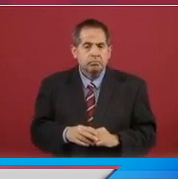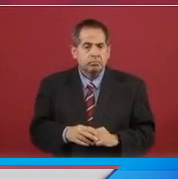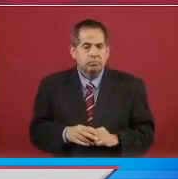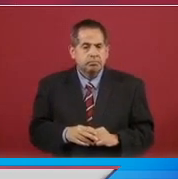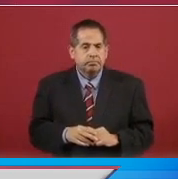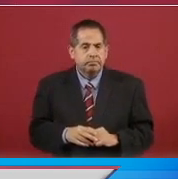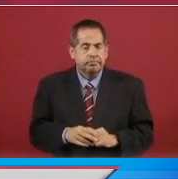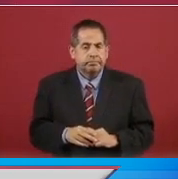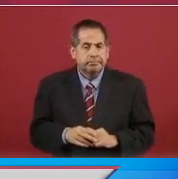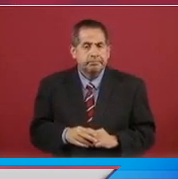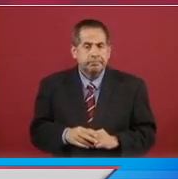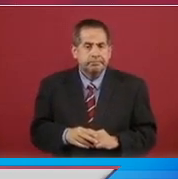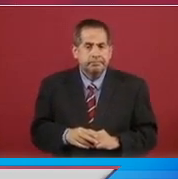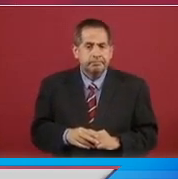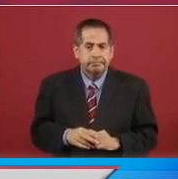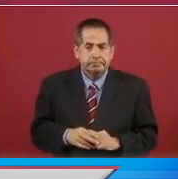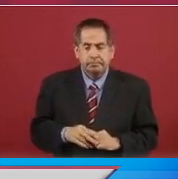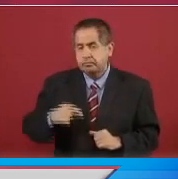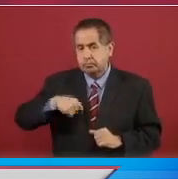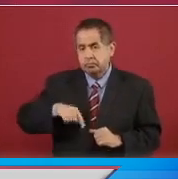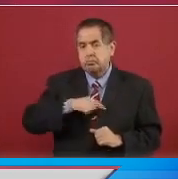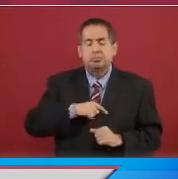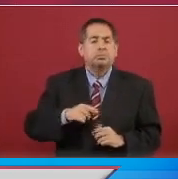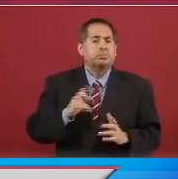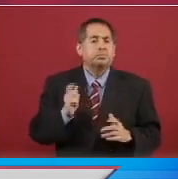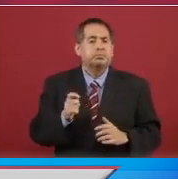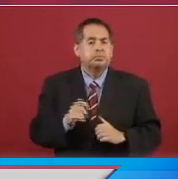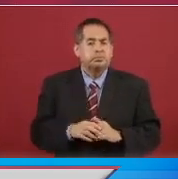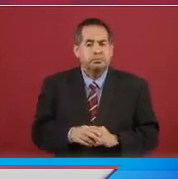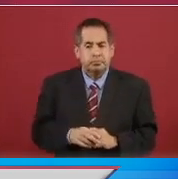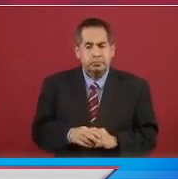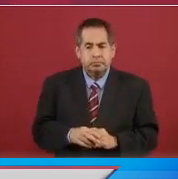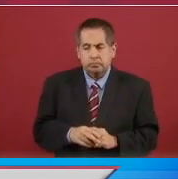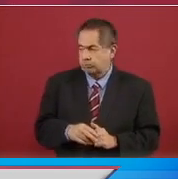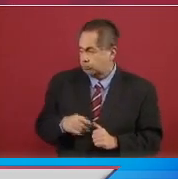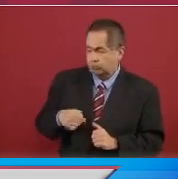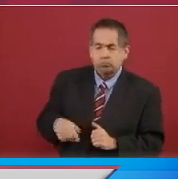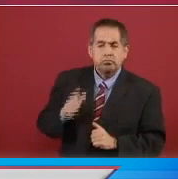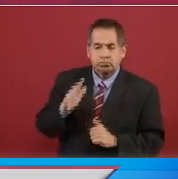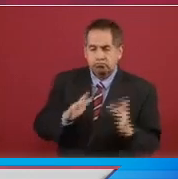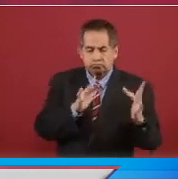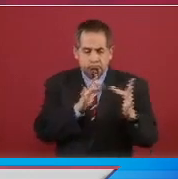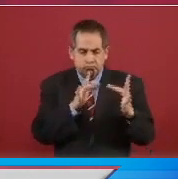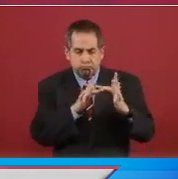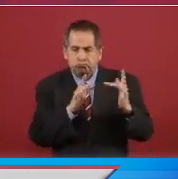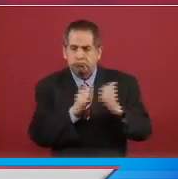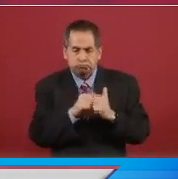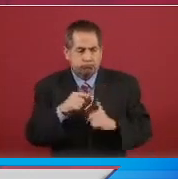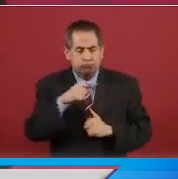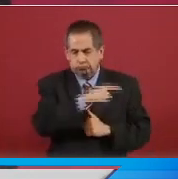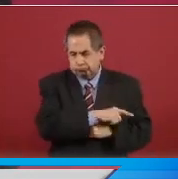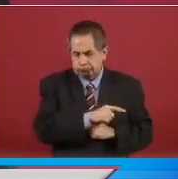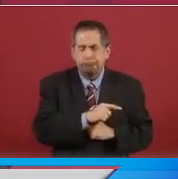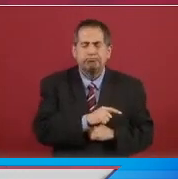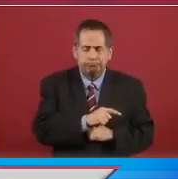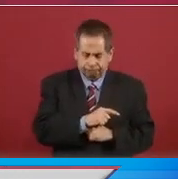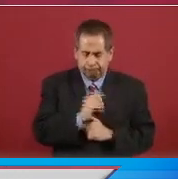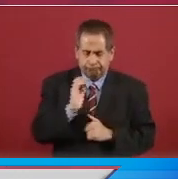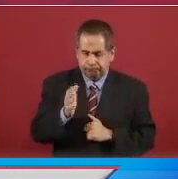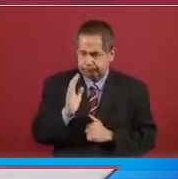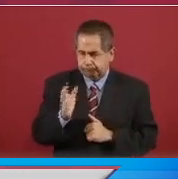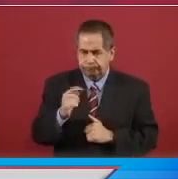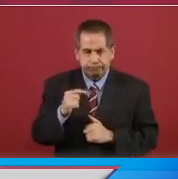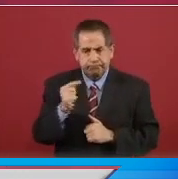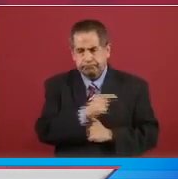y comportamiento de jueces y magistrados. Hay voluntad para llevar a cabo la renovación para eliminar la corrupción en el poder. Aunque se respeta